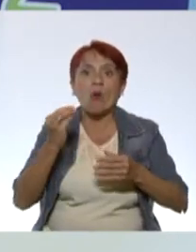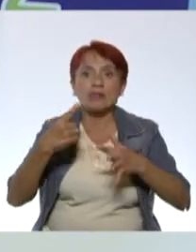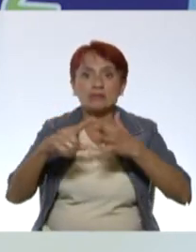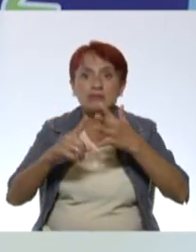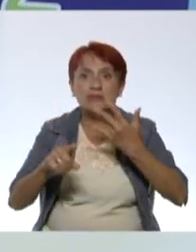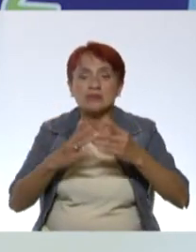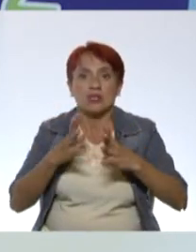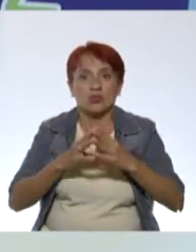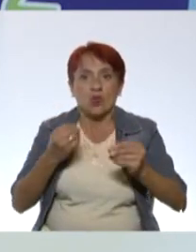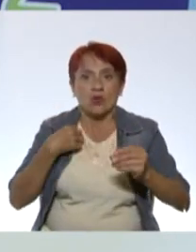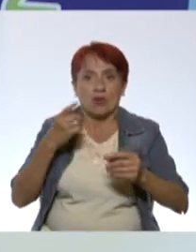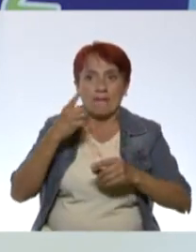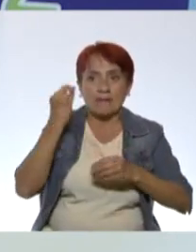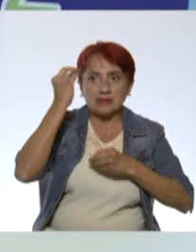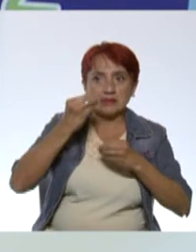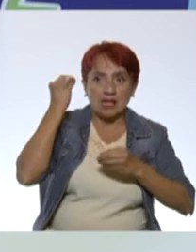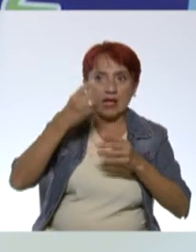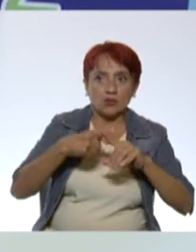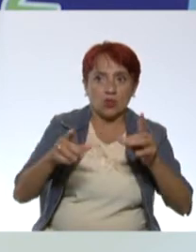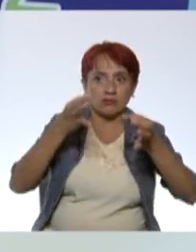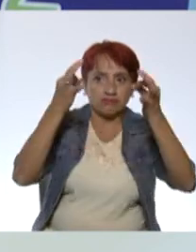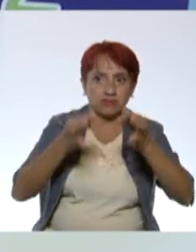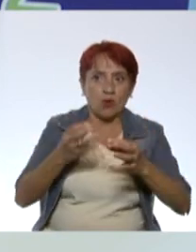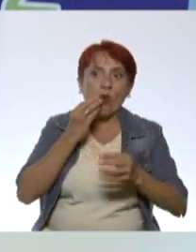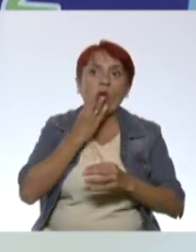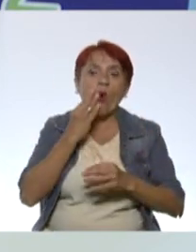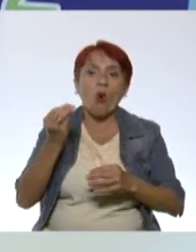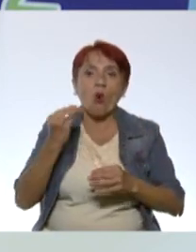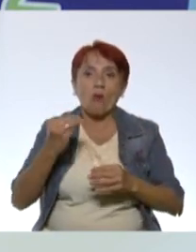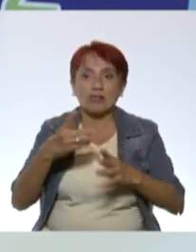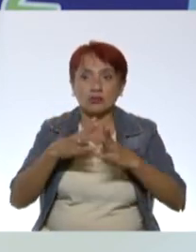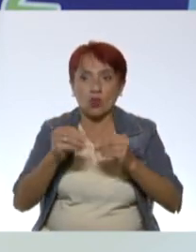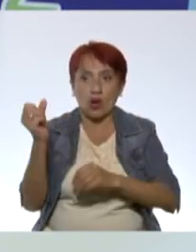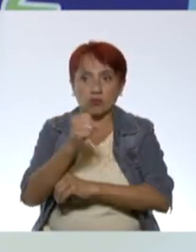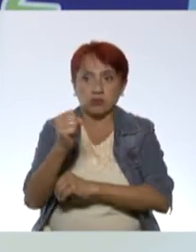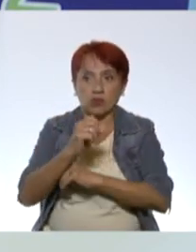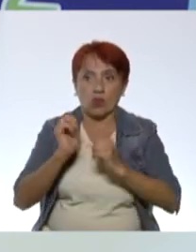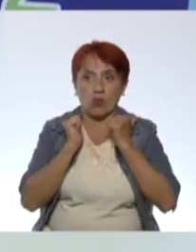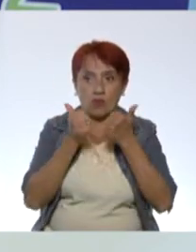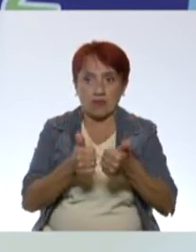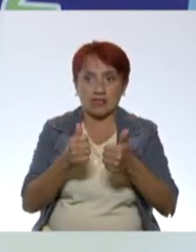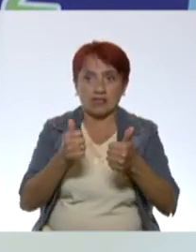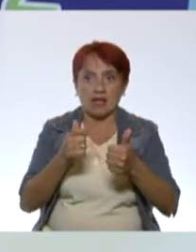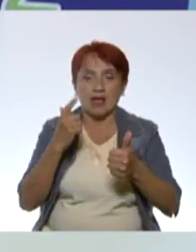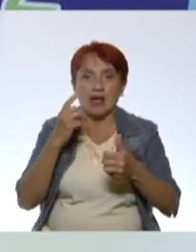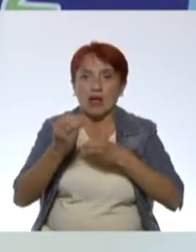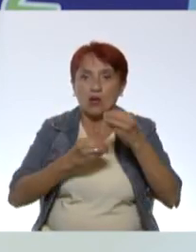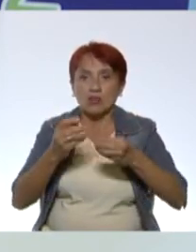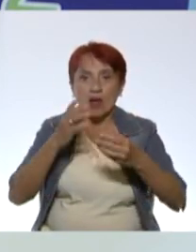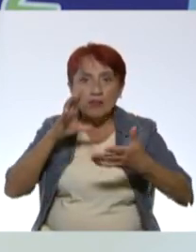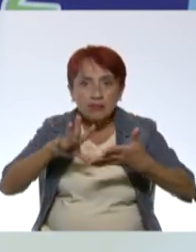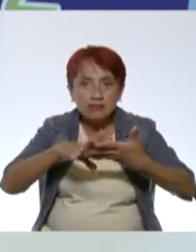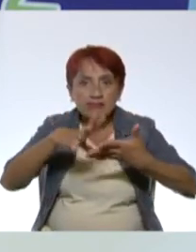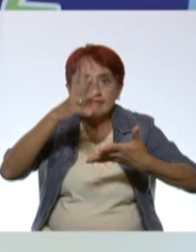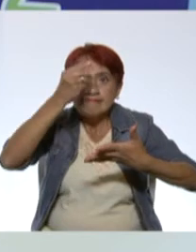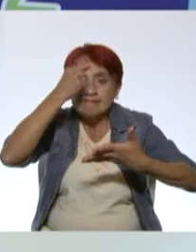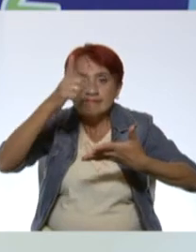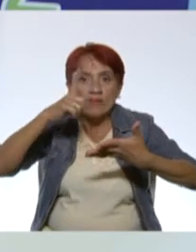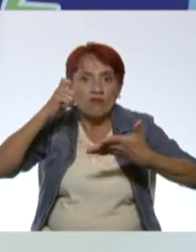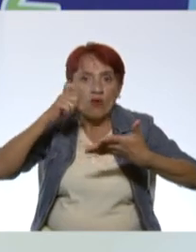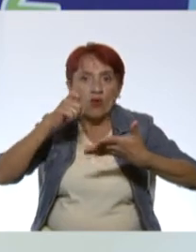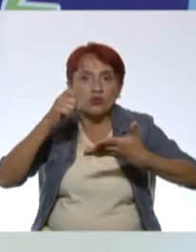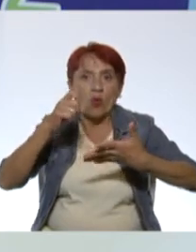y constantemente estoy siendo bombardeado, entonces es muy probable que los jóvenes con la condición de autismo comiencen a consumir pornografía.